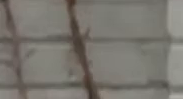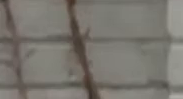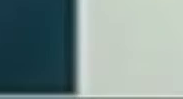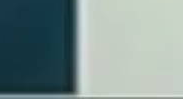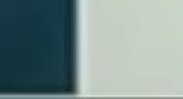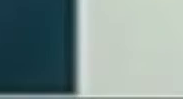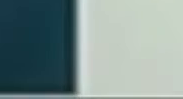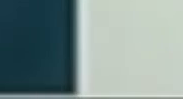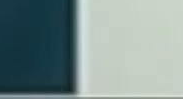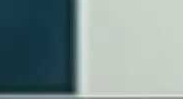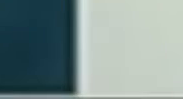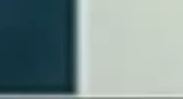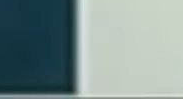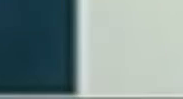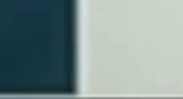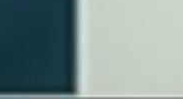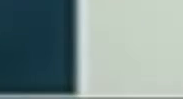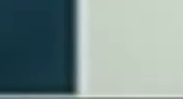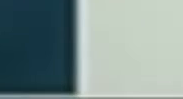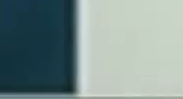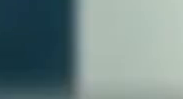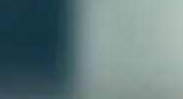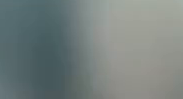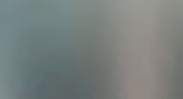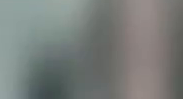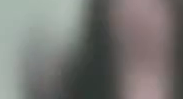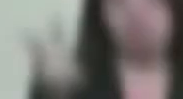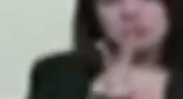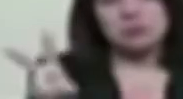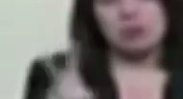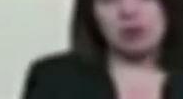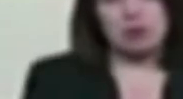de lesa humanidad. Haremos respetar a Venezuela.